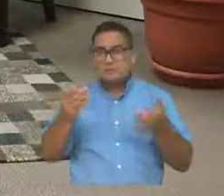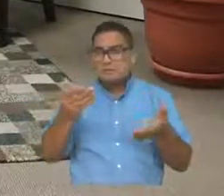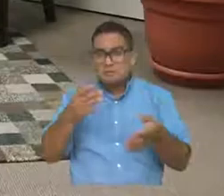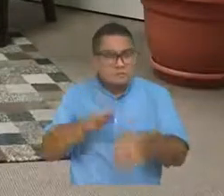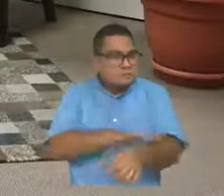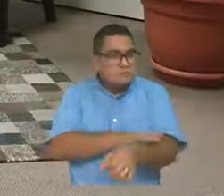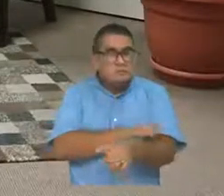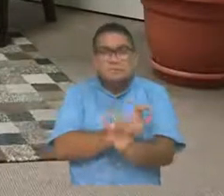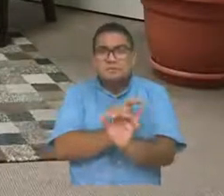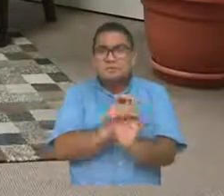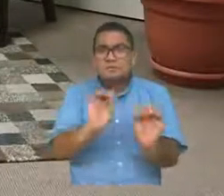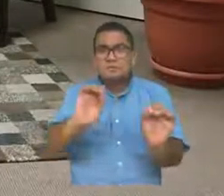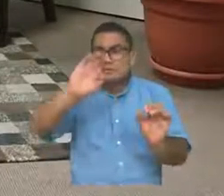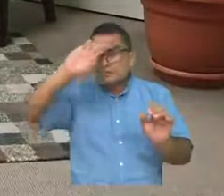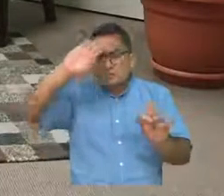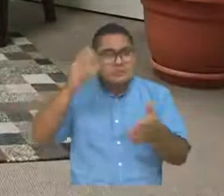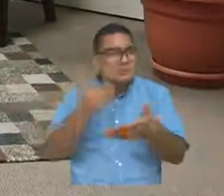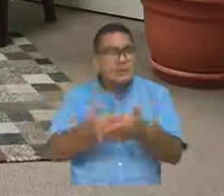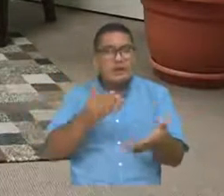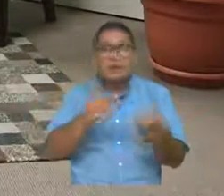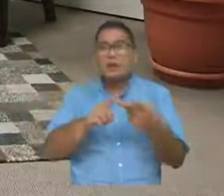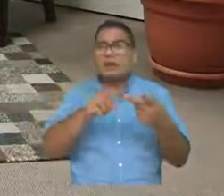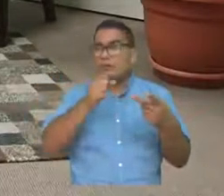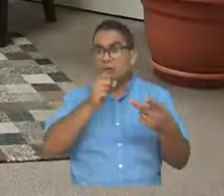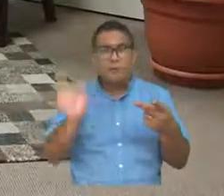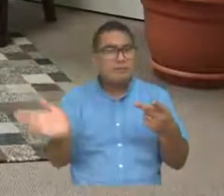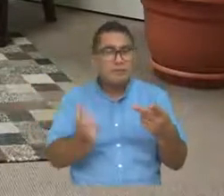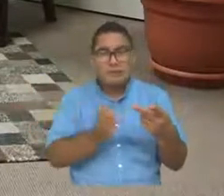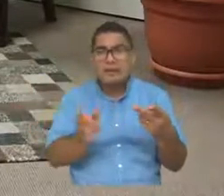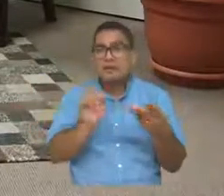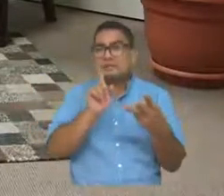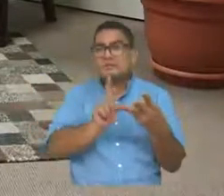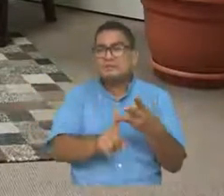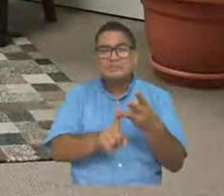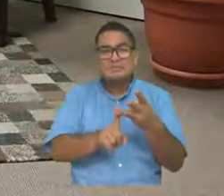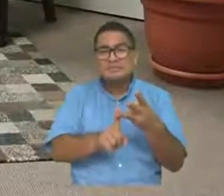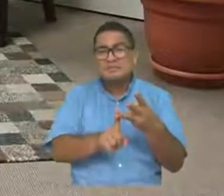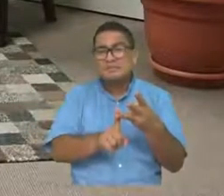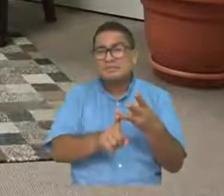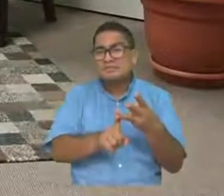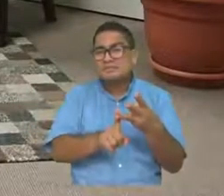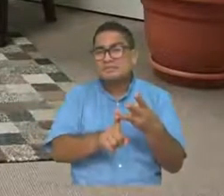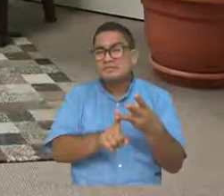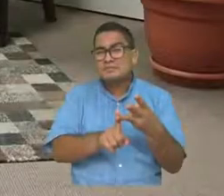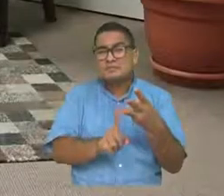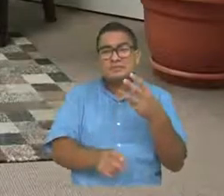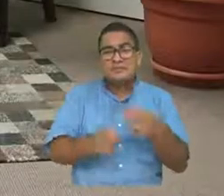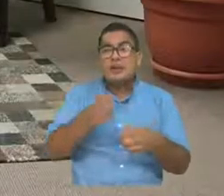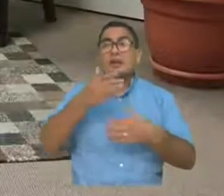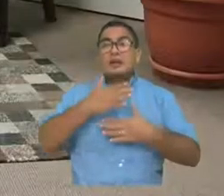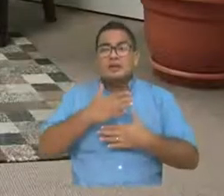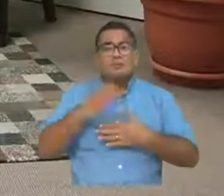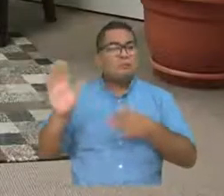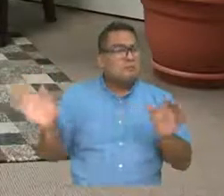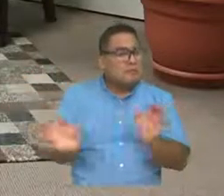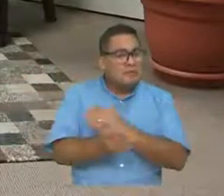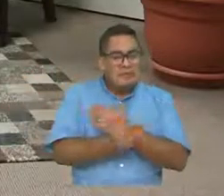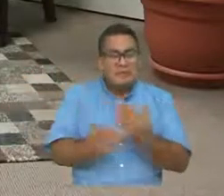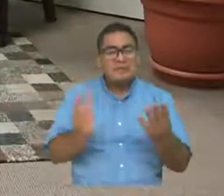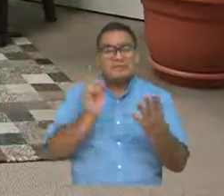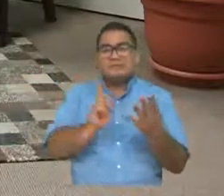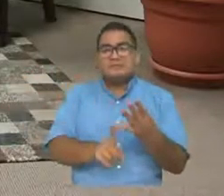asintomáticos. O sea, ¿cómo saber, cómo prevenir el COVID-19 si yo soy un paciente